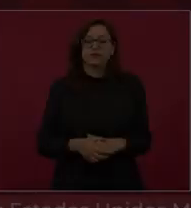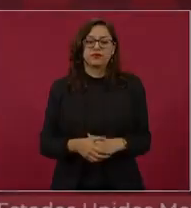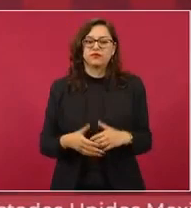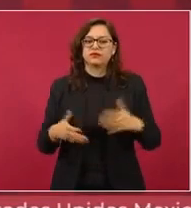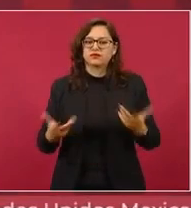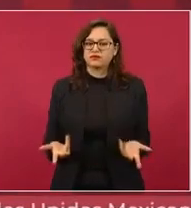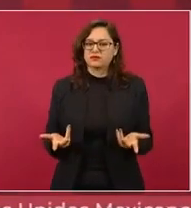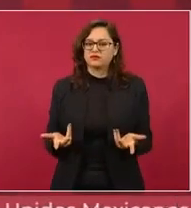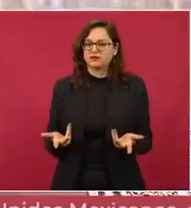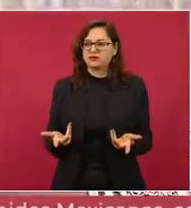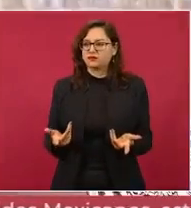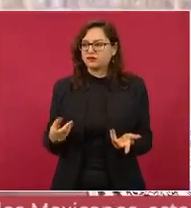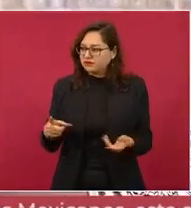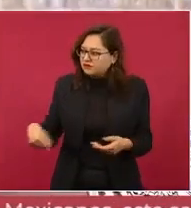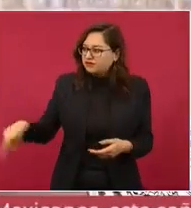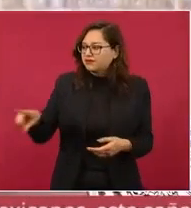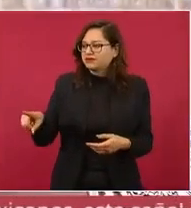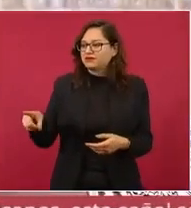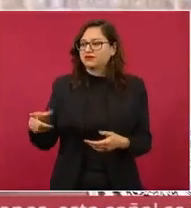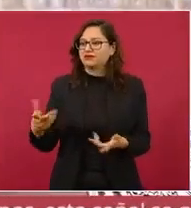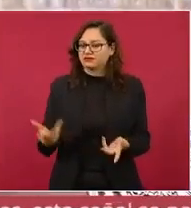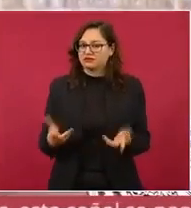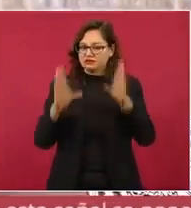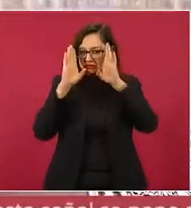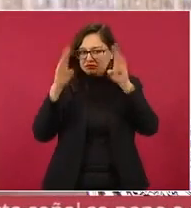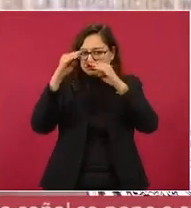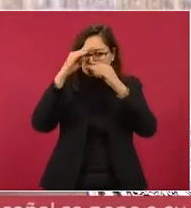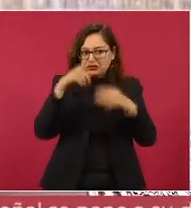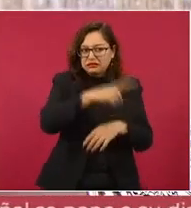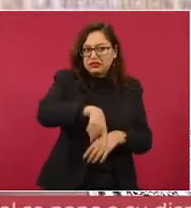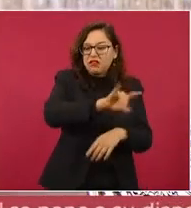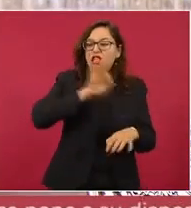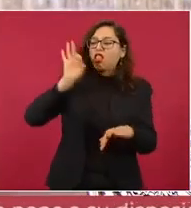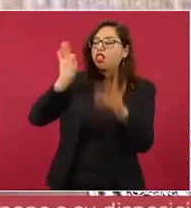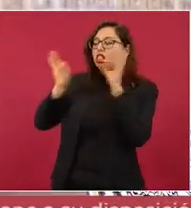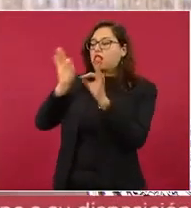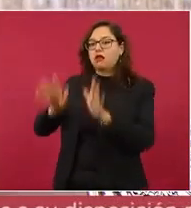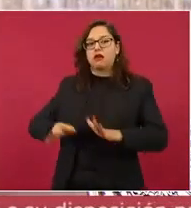en el juego a la derecha, al conservadurismo,